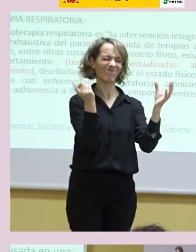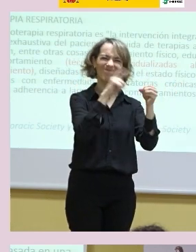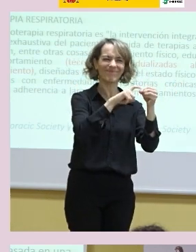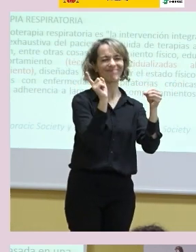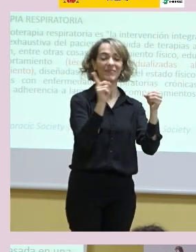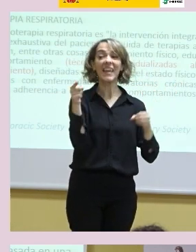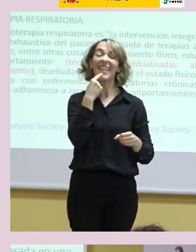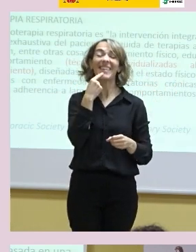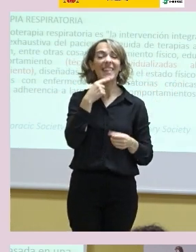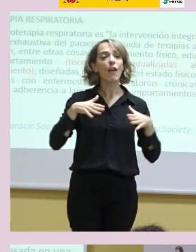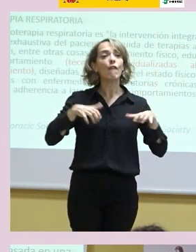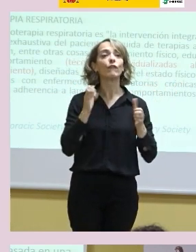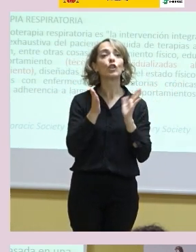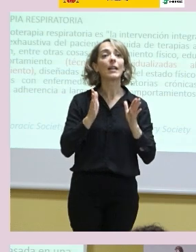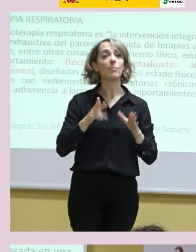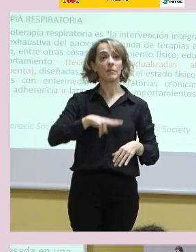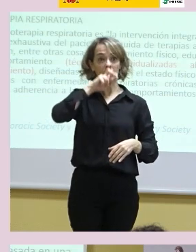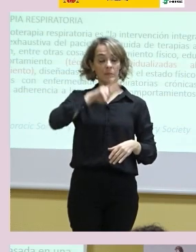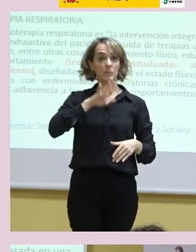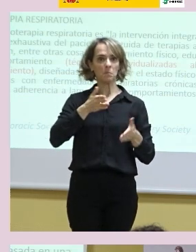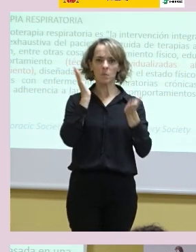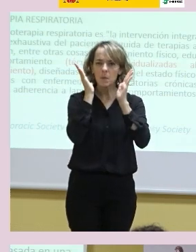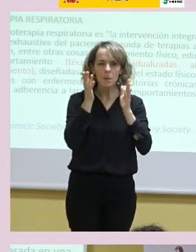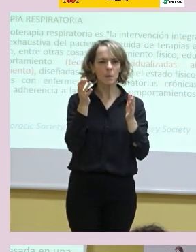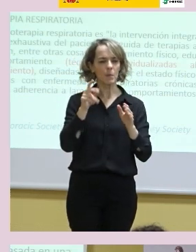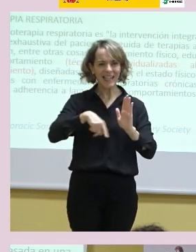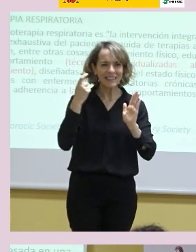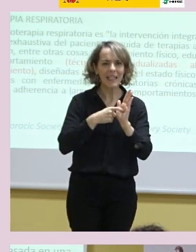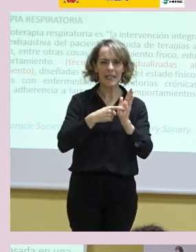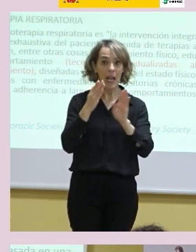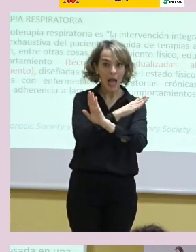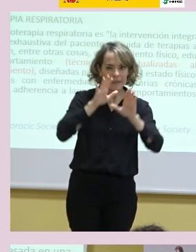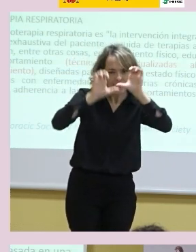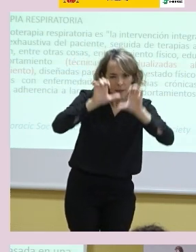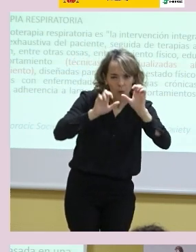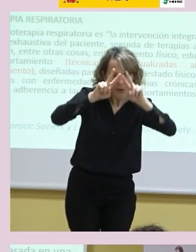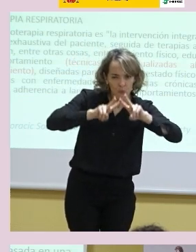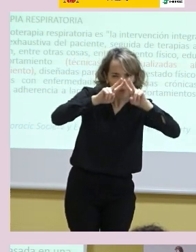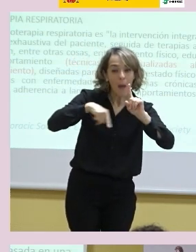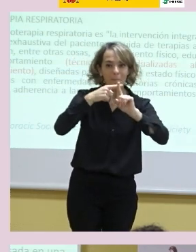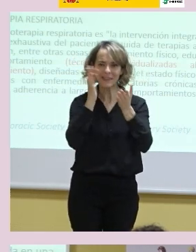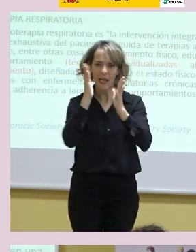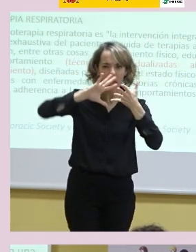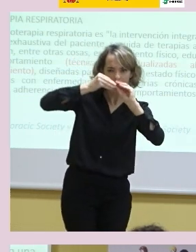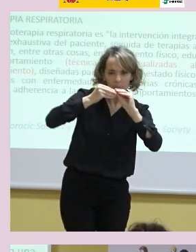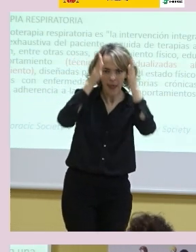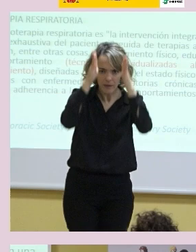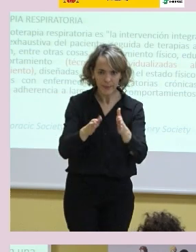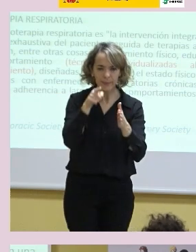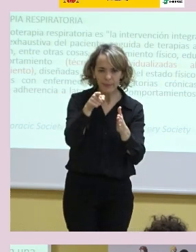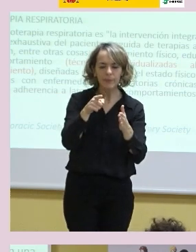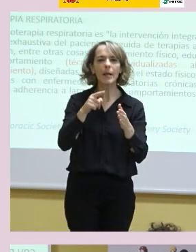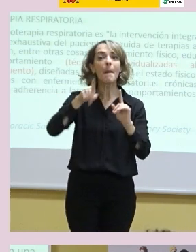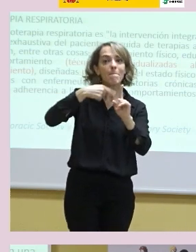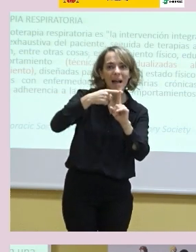dicen que la fisioterapia respiratoria es la intervención integral basada en una evaluación exhaustiva del paciente, seguida de terapias adaptadas a este, que incluyen,